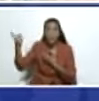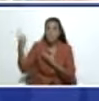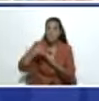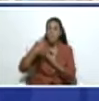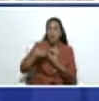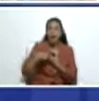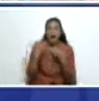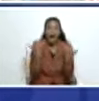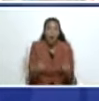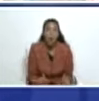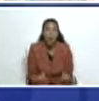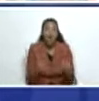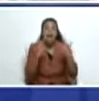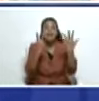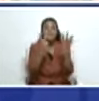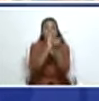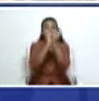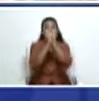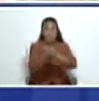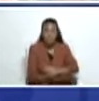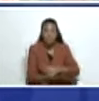en la discusión de